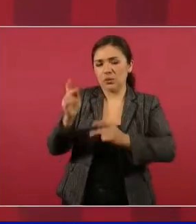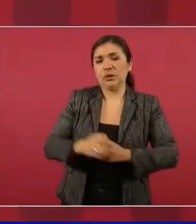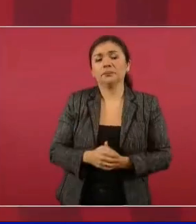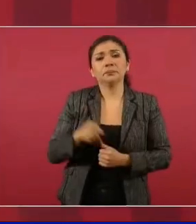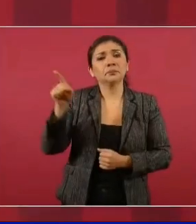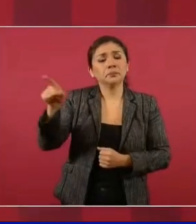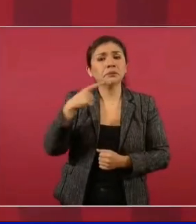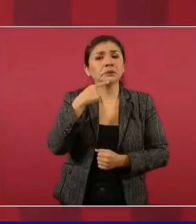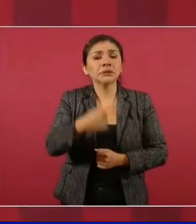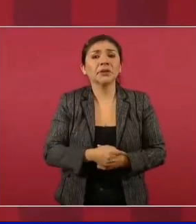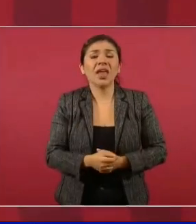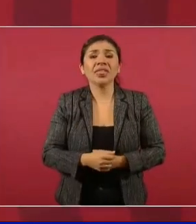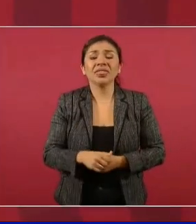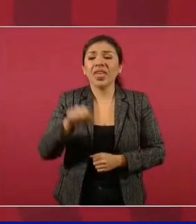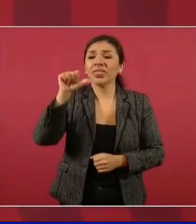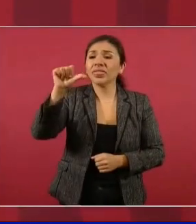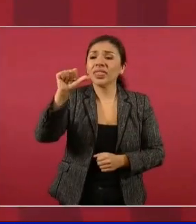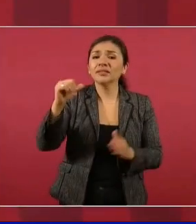16,000 millones,